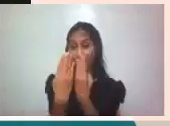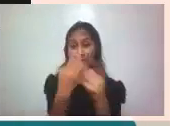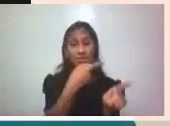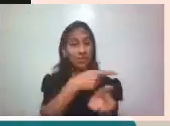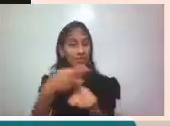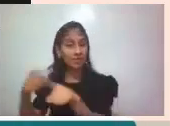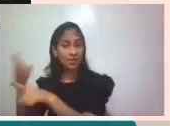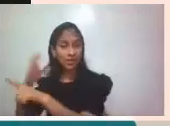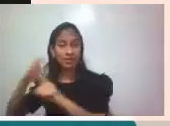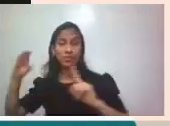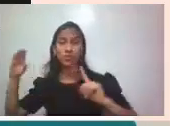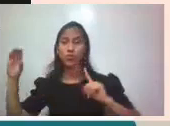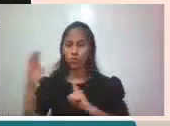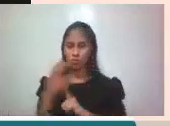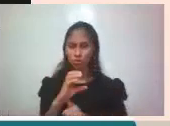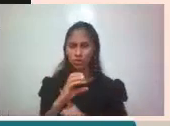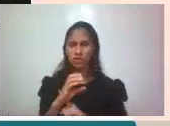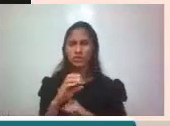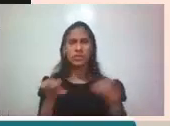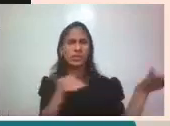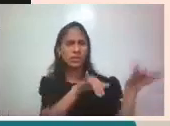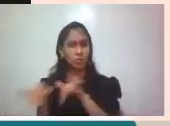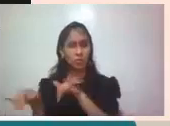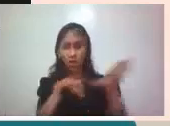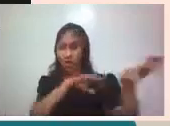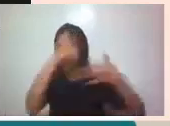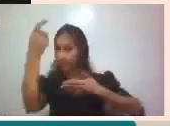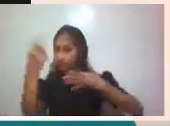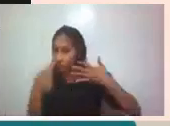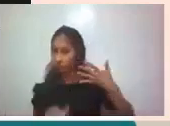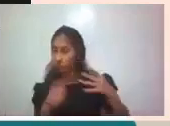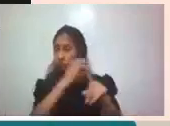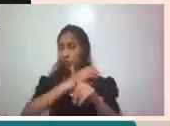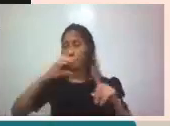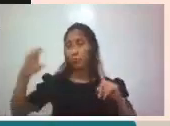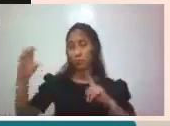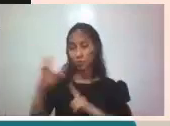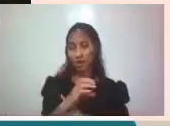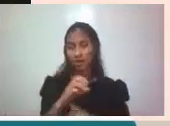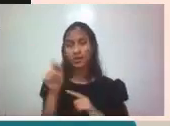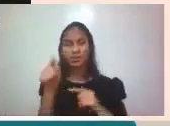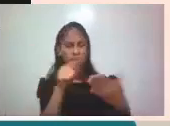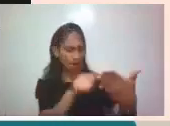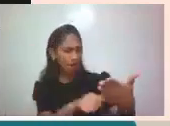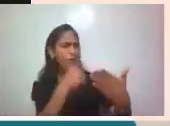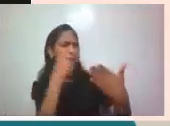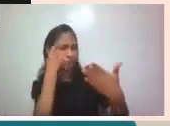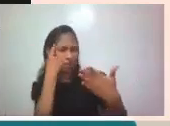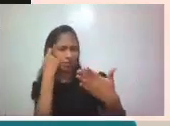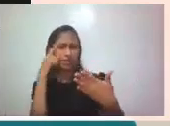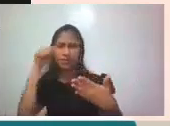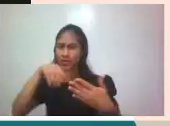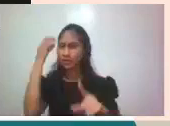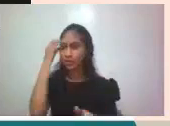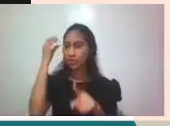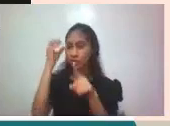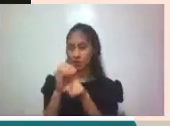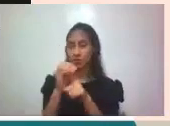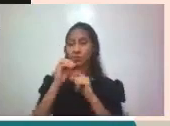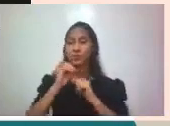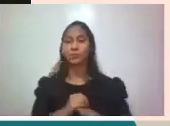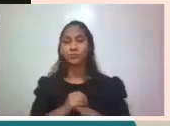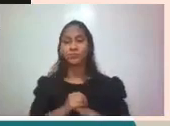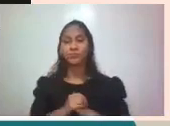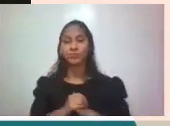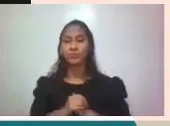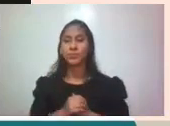como la acción intercultural que pertenece o que comprende este objetivo de fortalecimiento de capacidades. ¿Qué